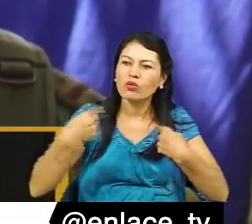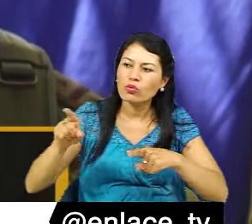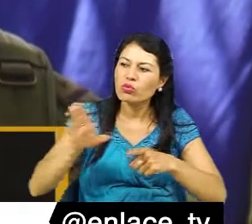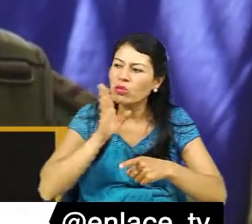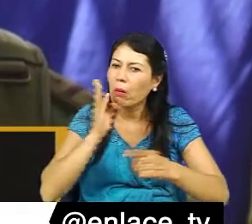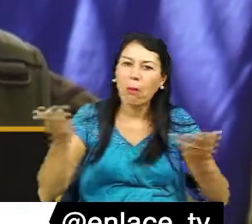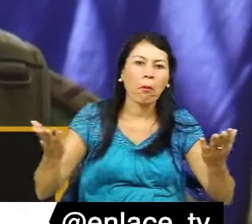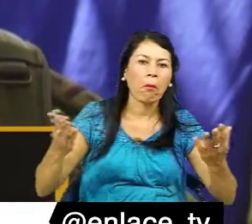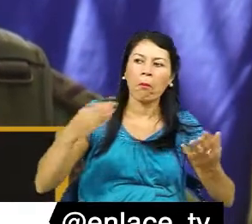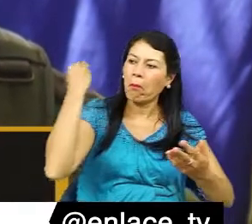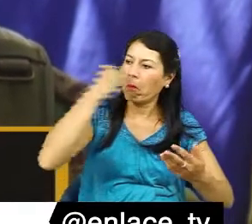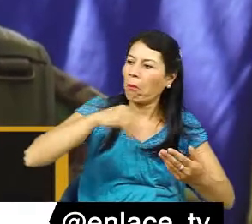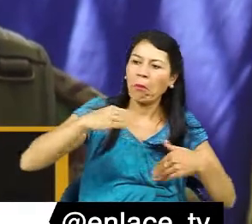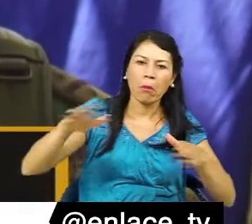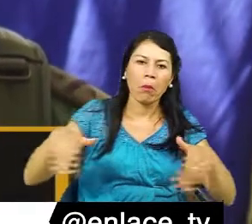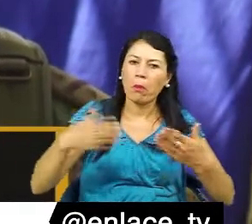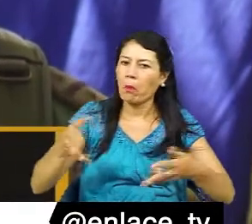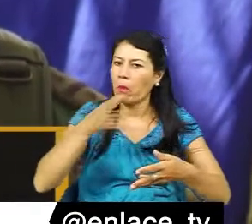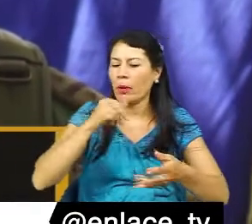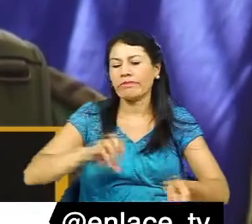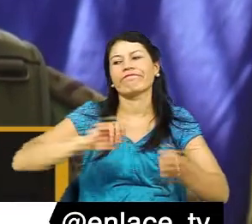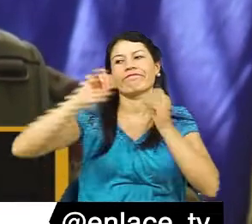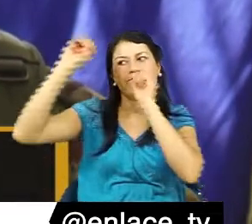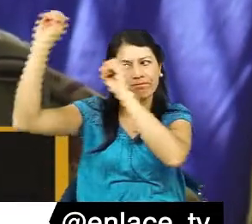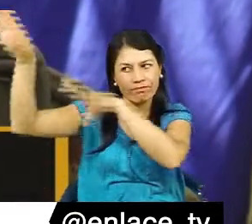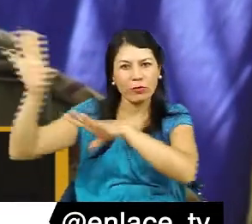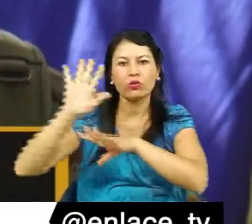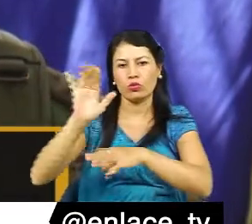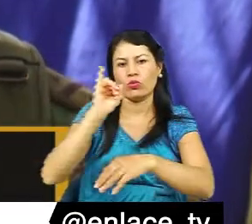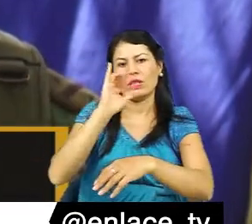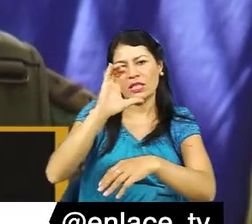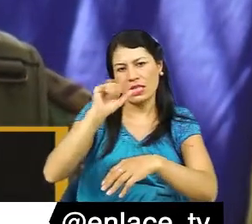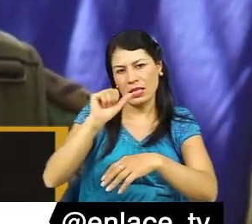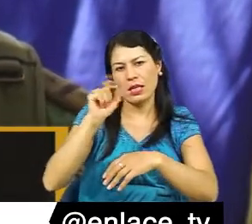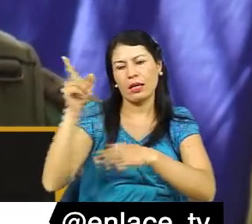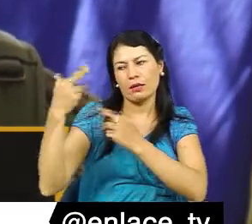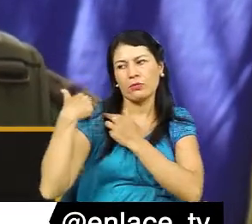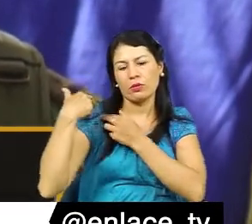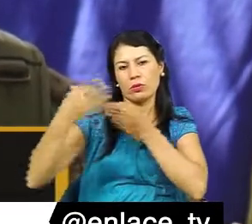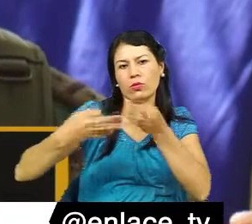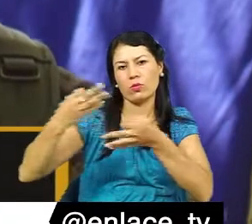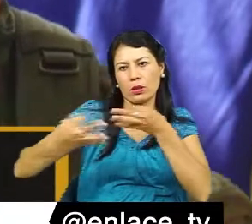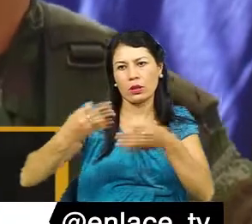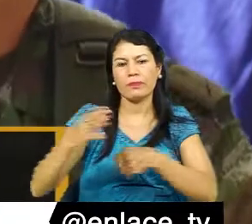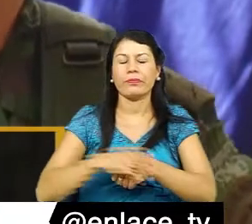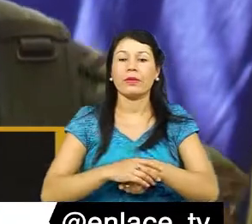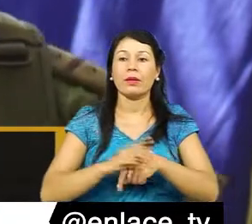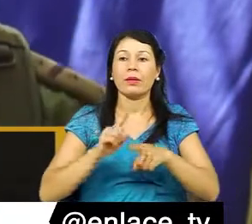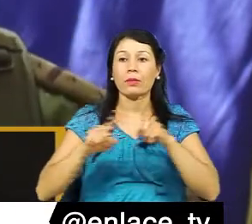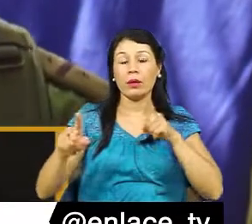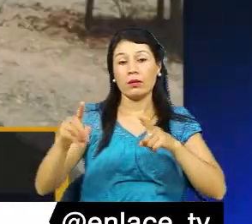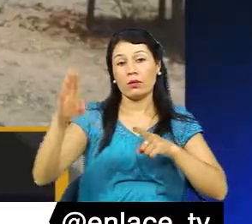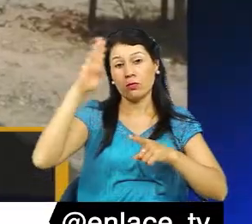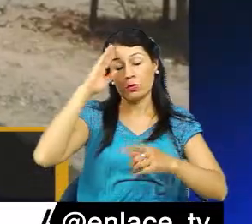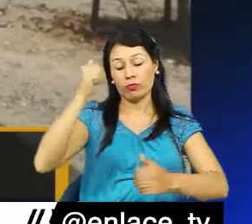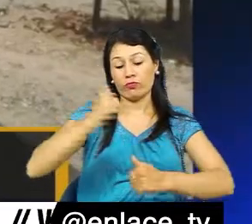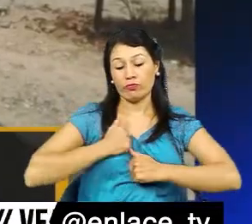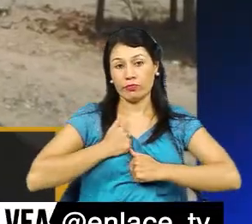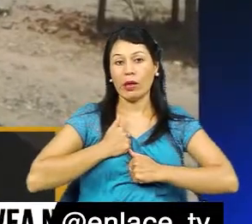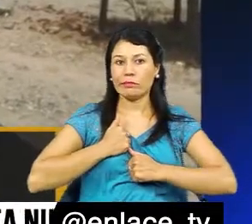apareció, son colocados a órdenes del ICA, pero el batallón hoy resalta y reporta la recuperación de